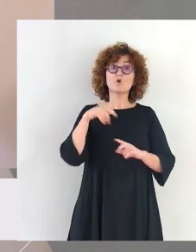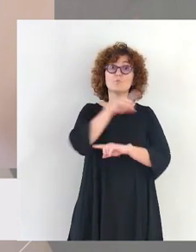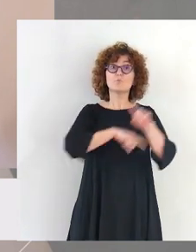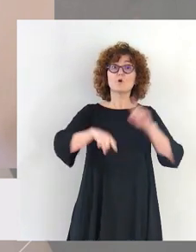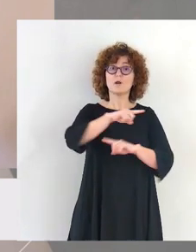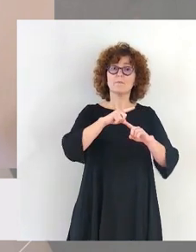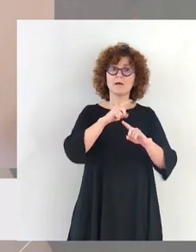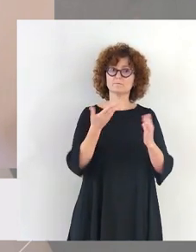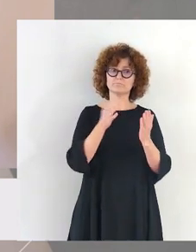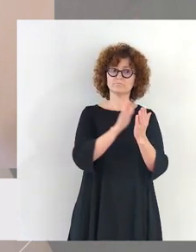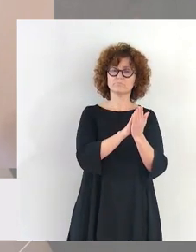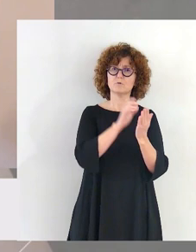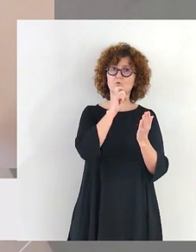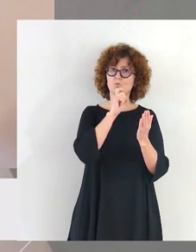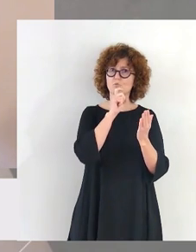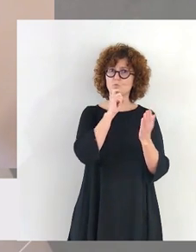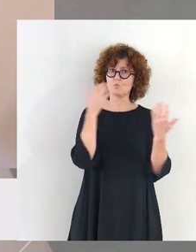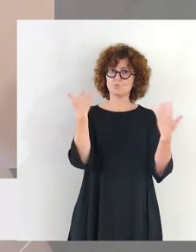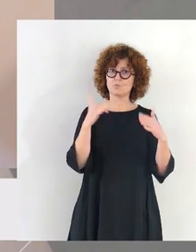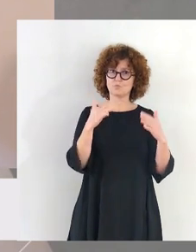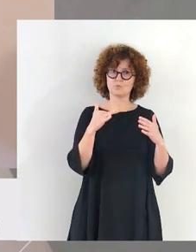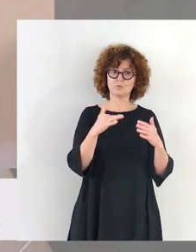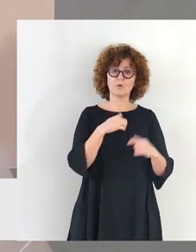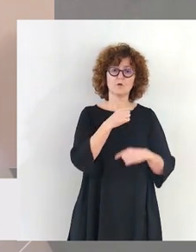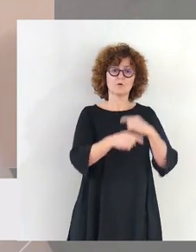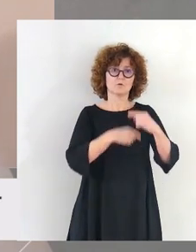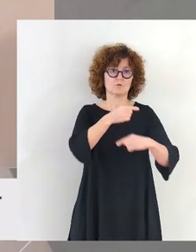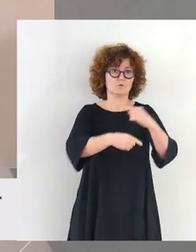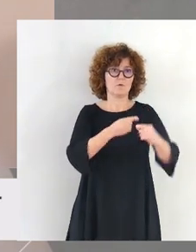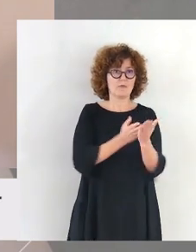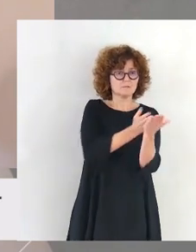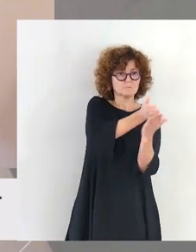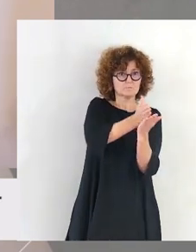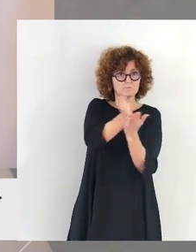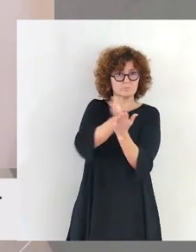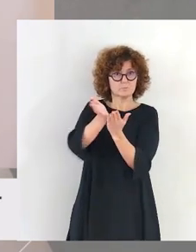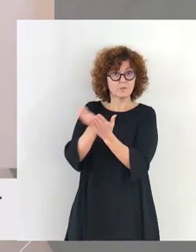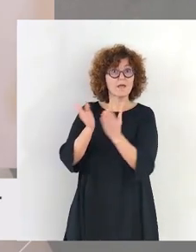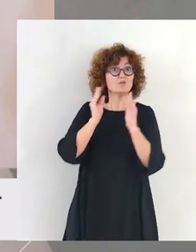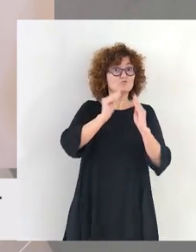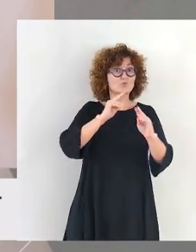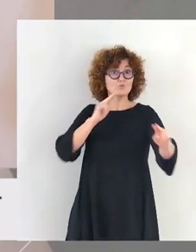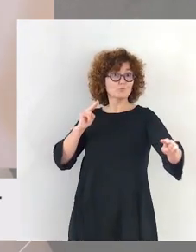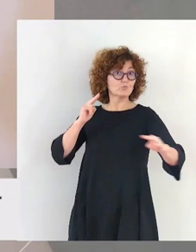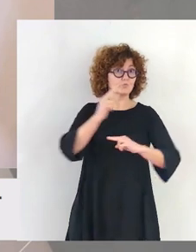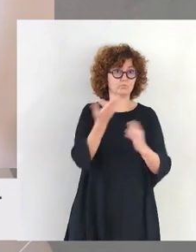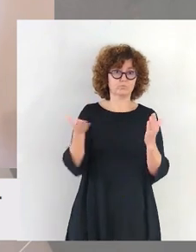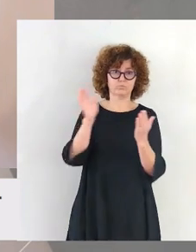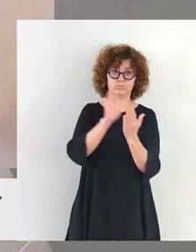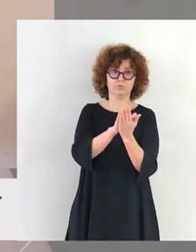son muy complejos tienen efectos multidimensionales y su abordaje requiere una